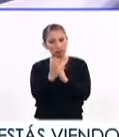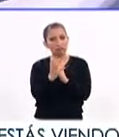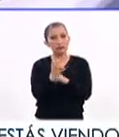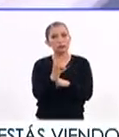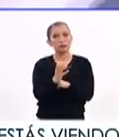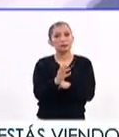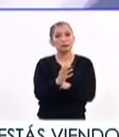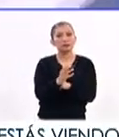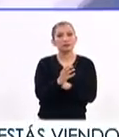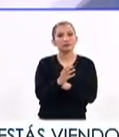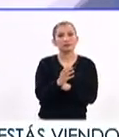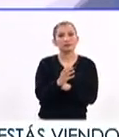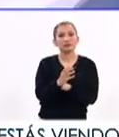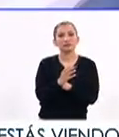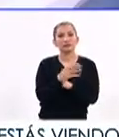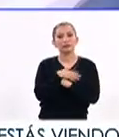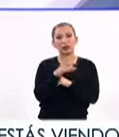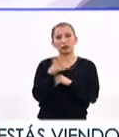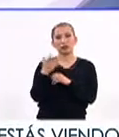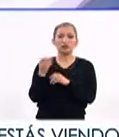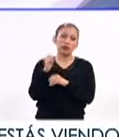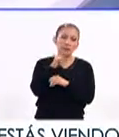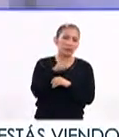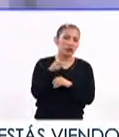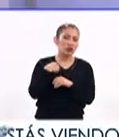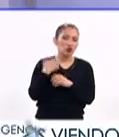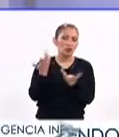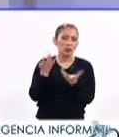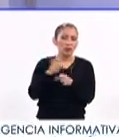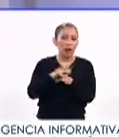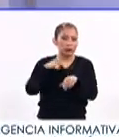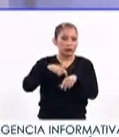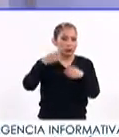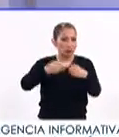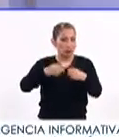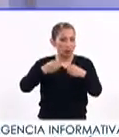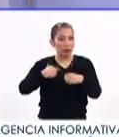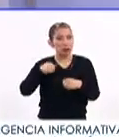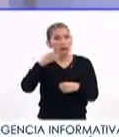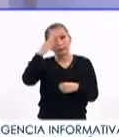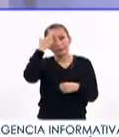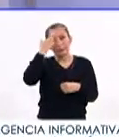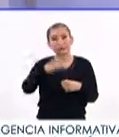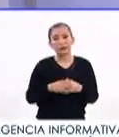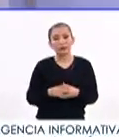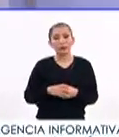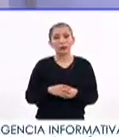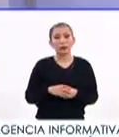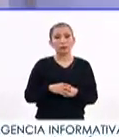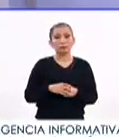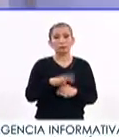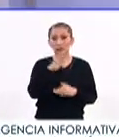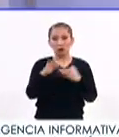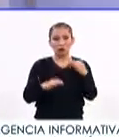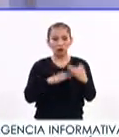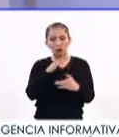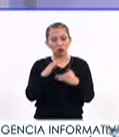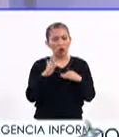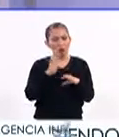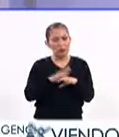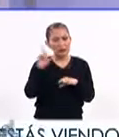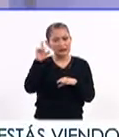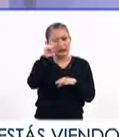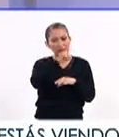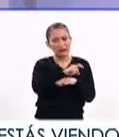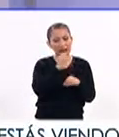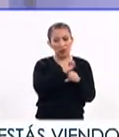y bueno, a la vez también que tomaba mucho más tiempo. Me acuerdo cuando todo se puso un poco más